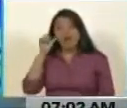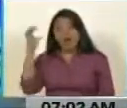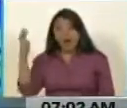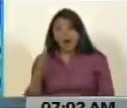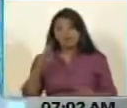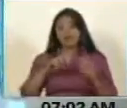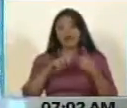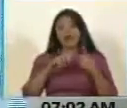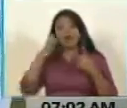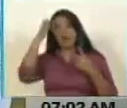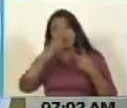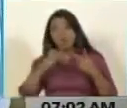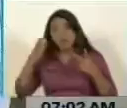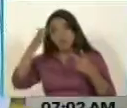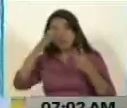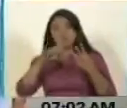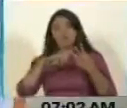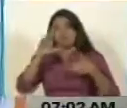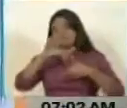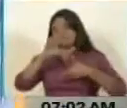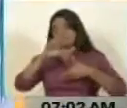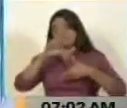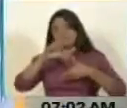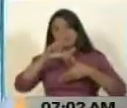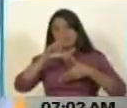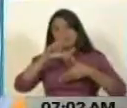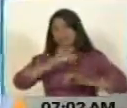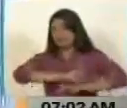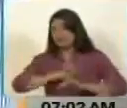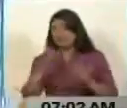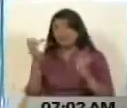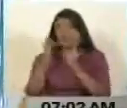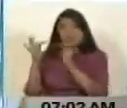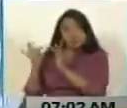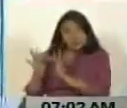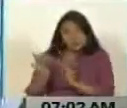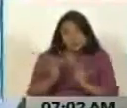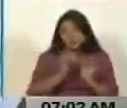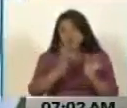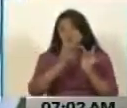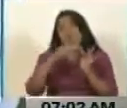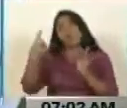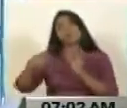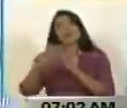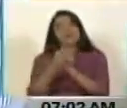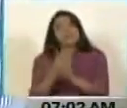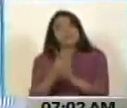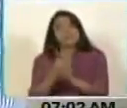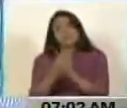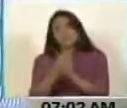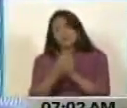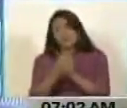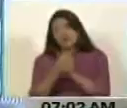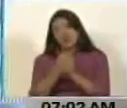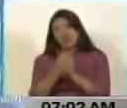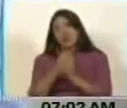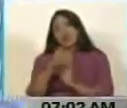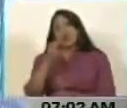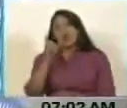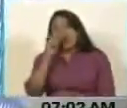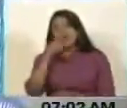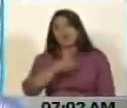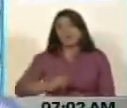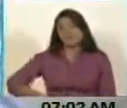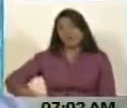Europa y toda América Latina. Nosotros hicimos un trabajo de curaduría con un amigo, Octavio Arbeláez, que es el presidente